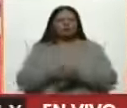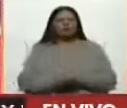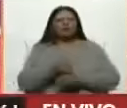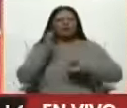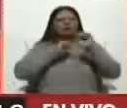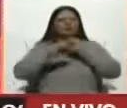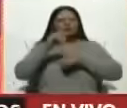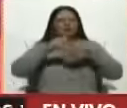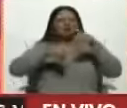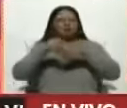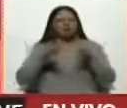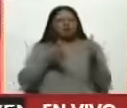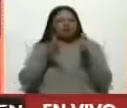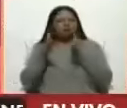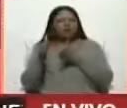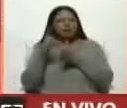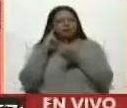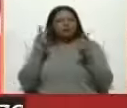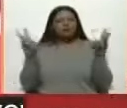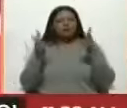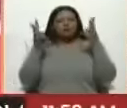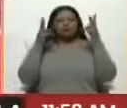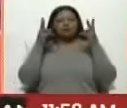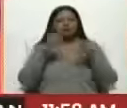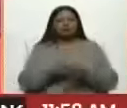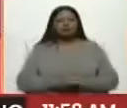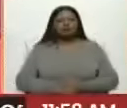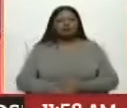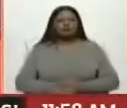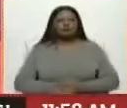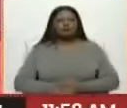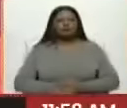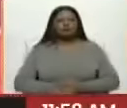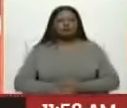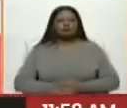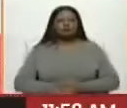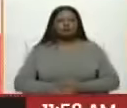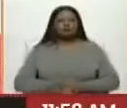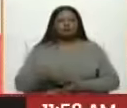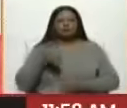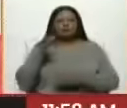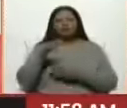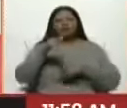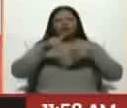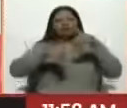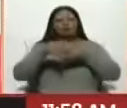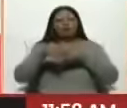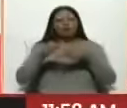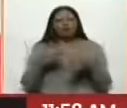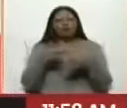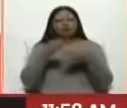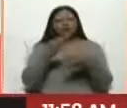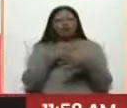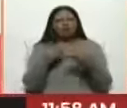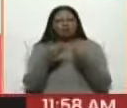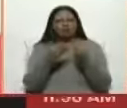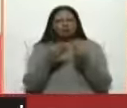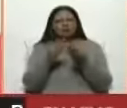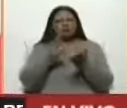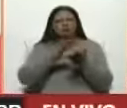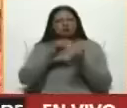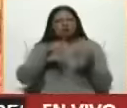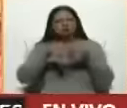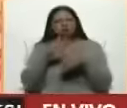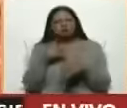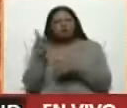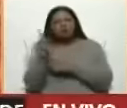voto es parte de la victoria. Usted votó, si la instrucción es que se quede cerca del centro electoral, se